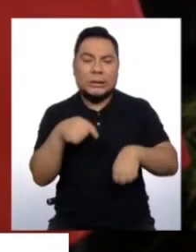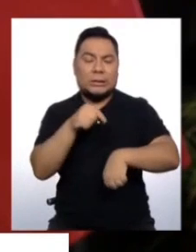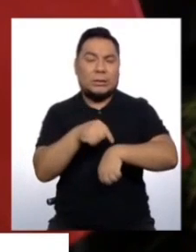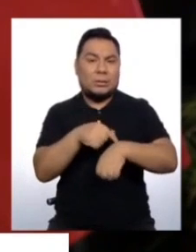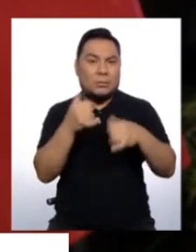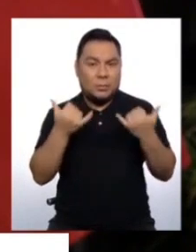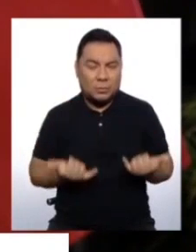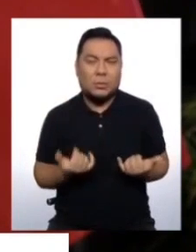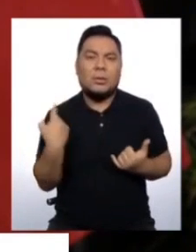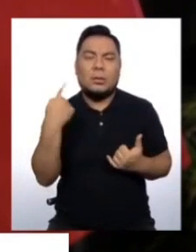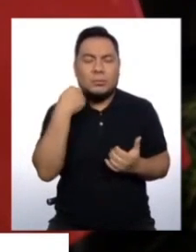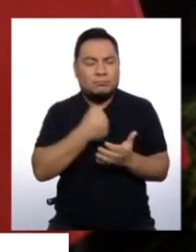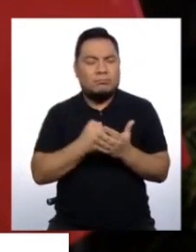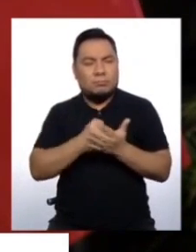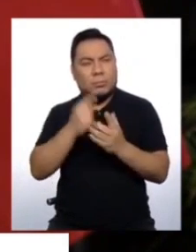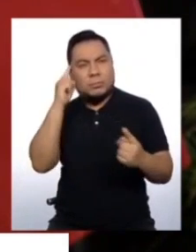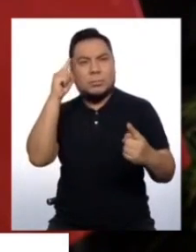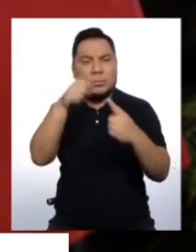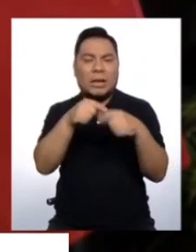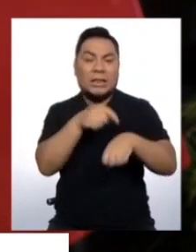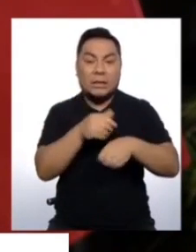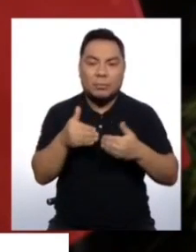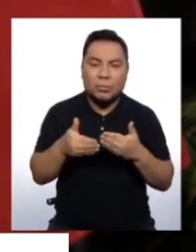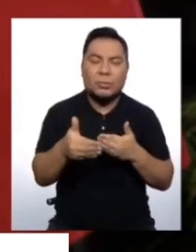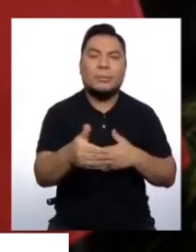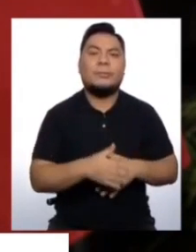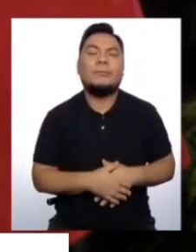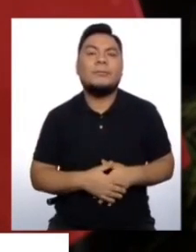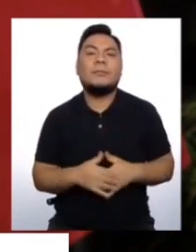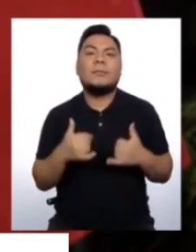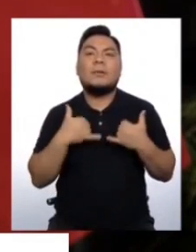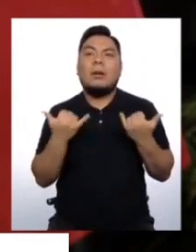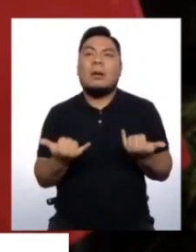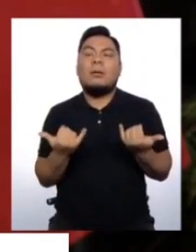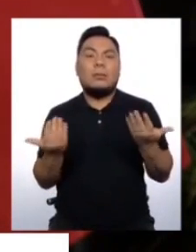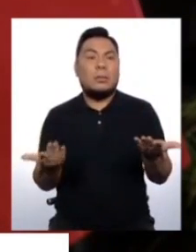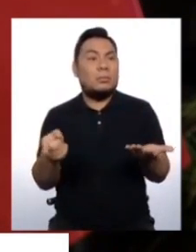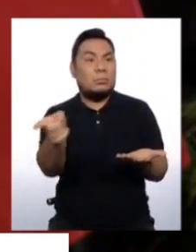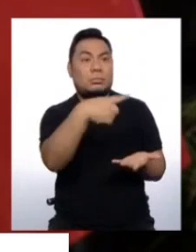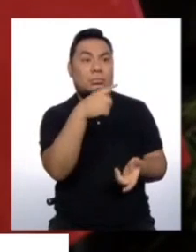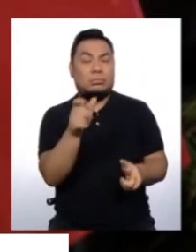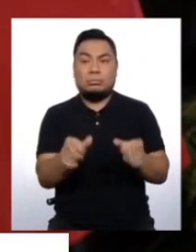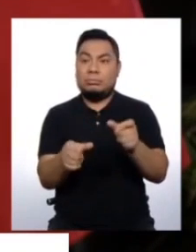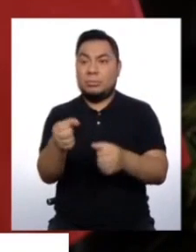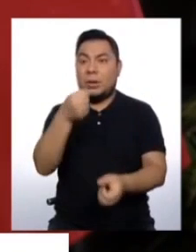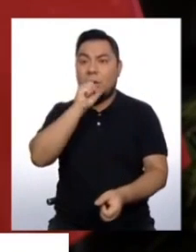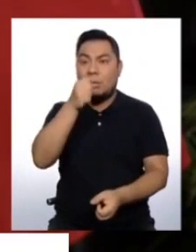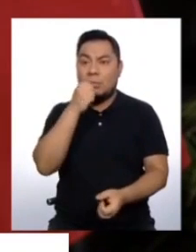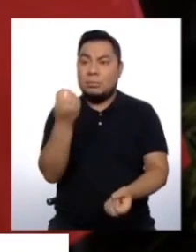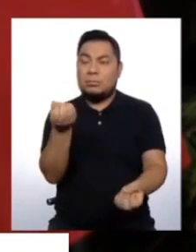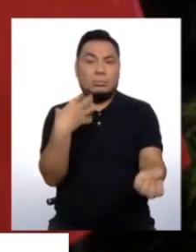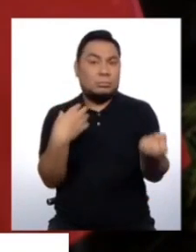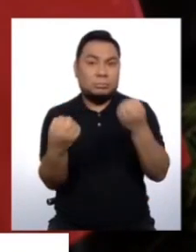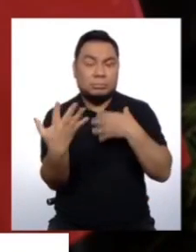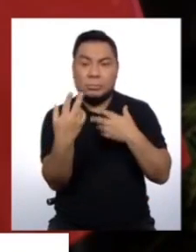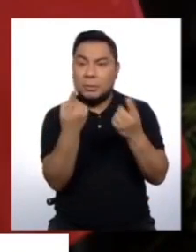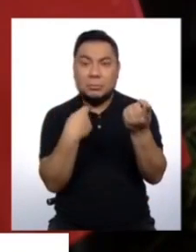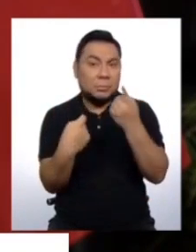tiempos que nos hemos establecido. Yo dejo a los medios de comunicación que hoy